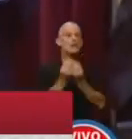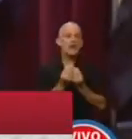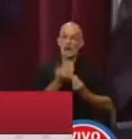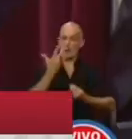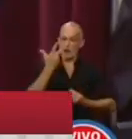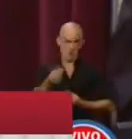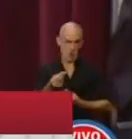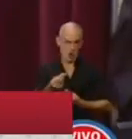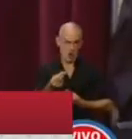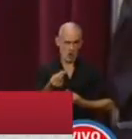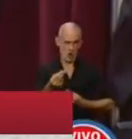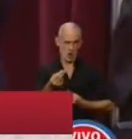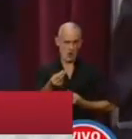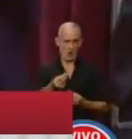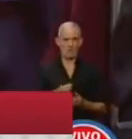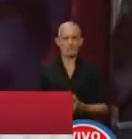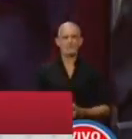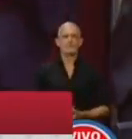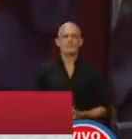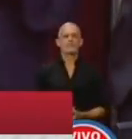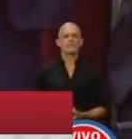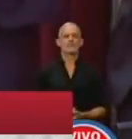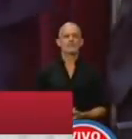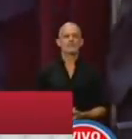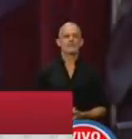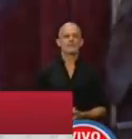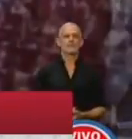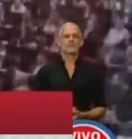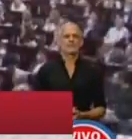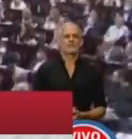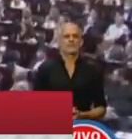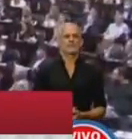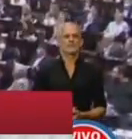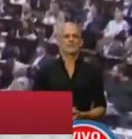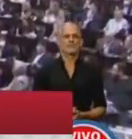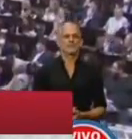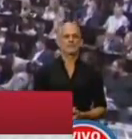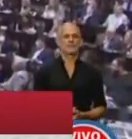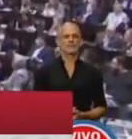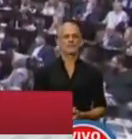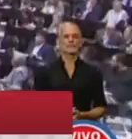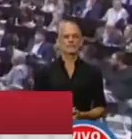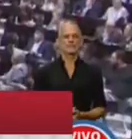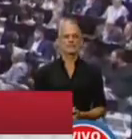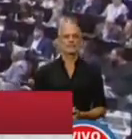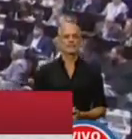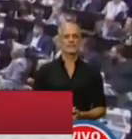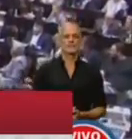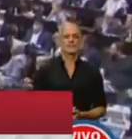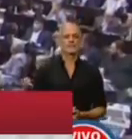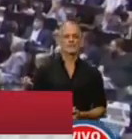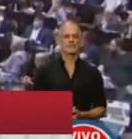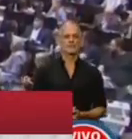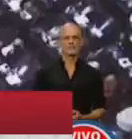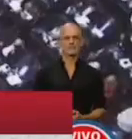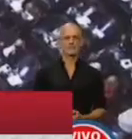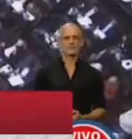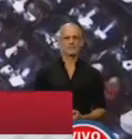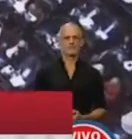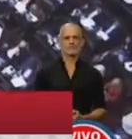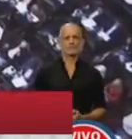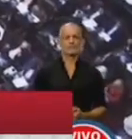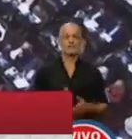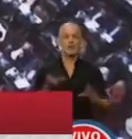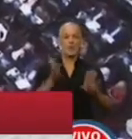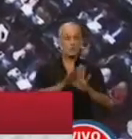ese acuerdo y dice, no, que se vote el presupuesto ya, no pasa a comisión. Y ahí viene la derrota del proyecto de ley. Te voy a pedir